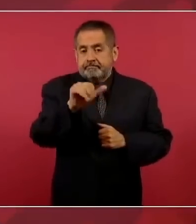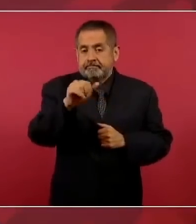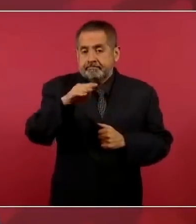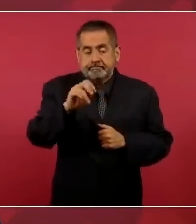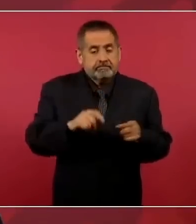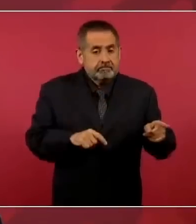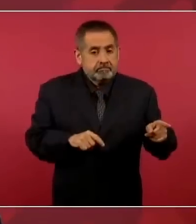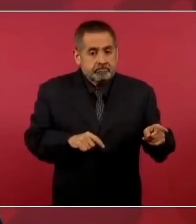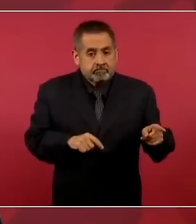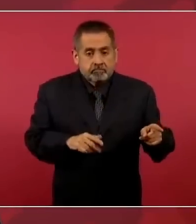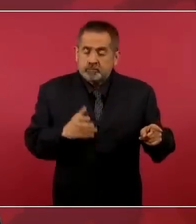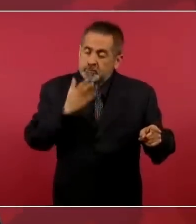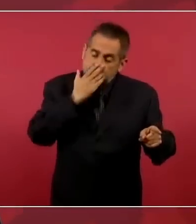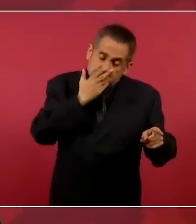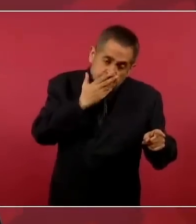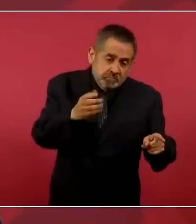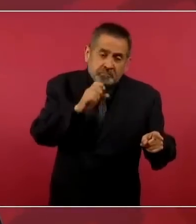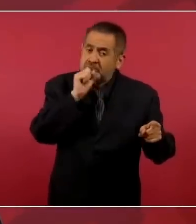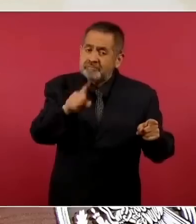y muy bueno también